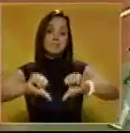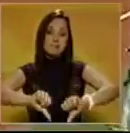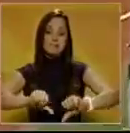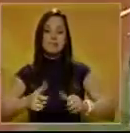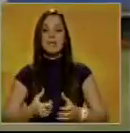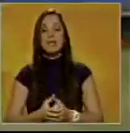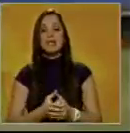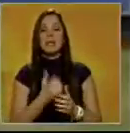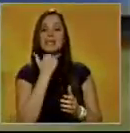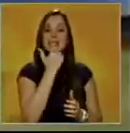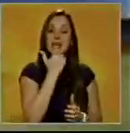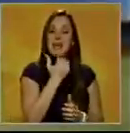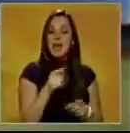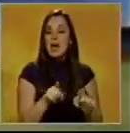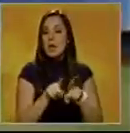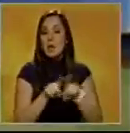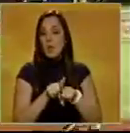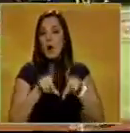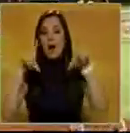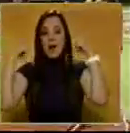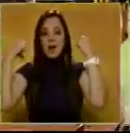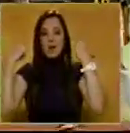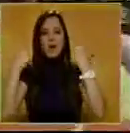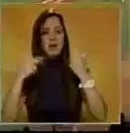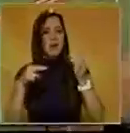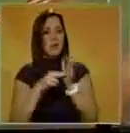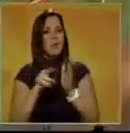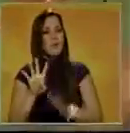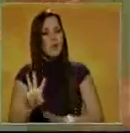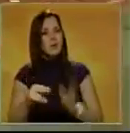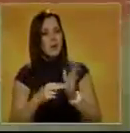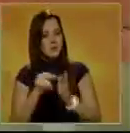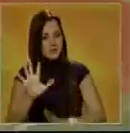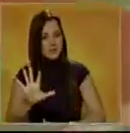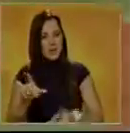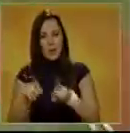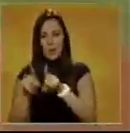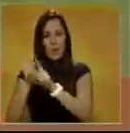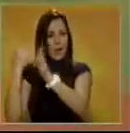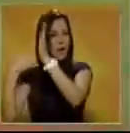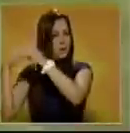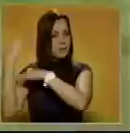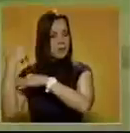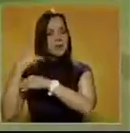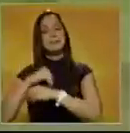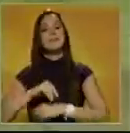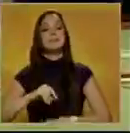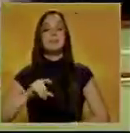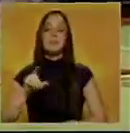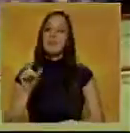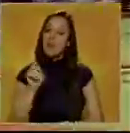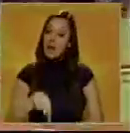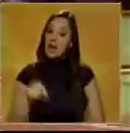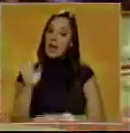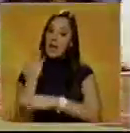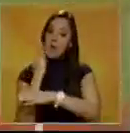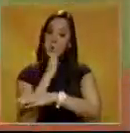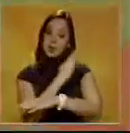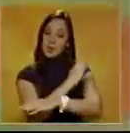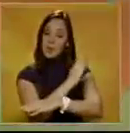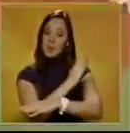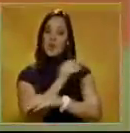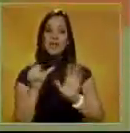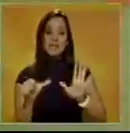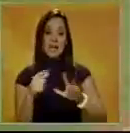marca de La Guaira en la temporada 2004-2005. Y precisamente los tiburones doblegaron a los Tigres de Aragua 6 carreras por